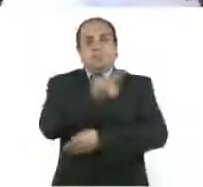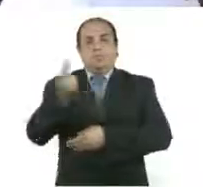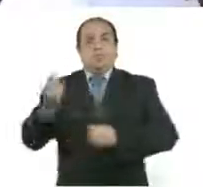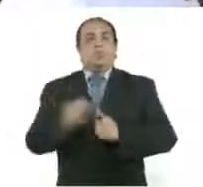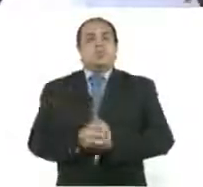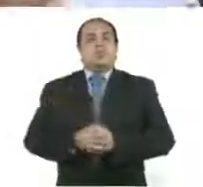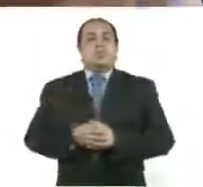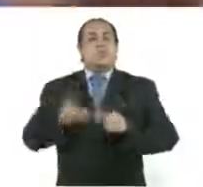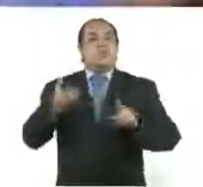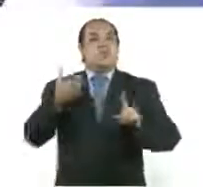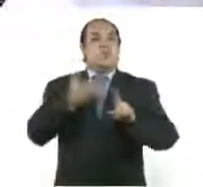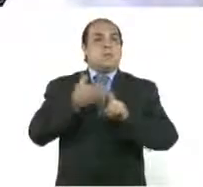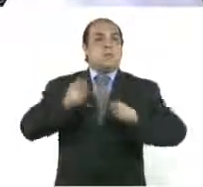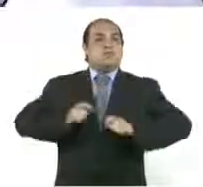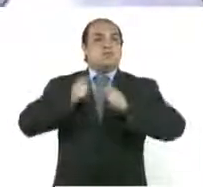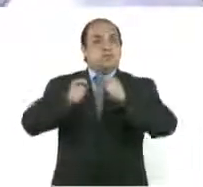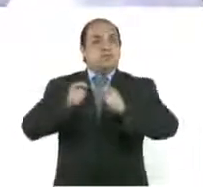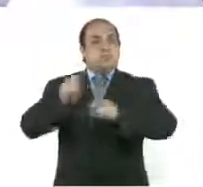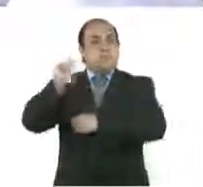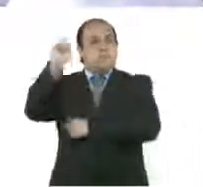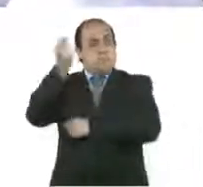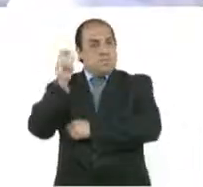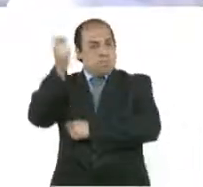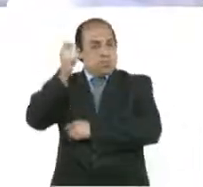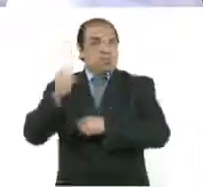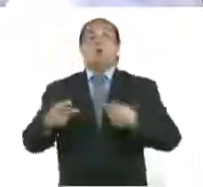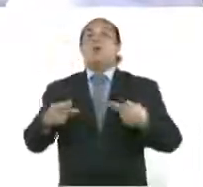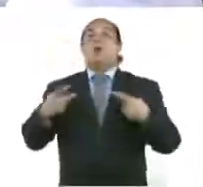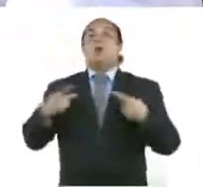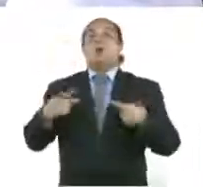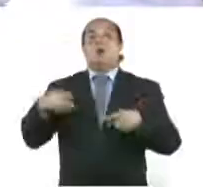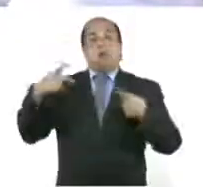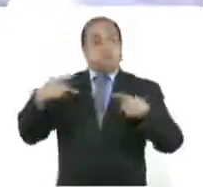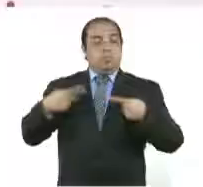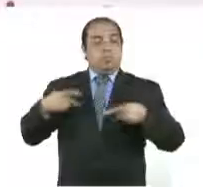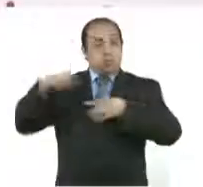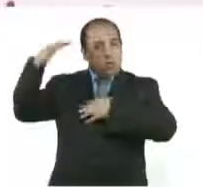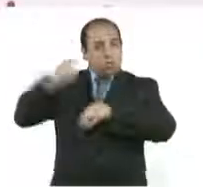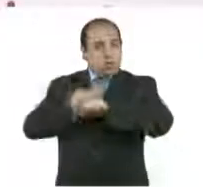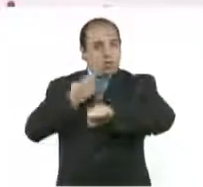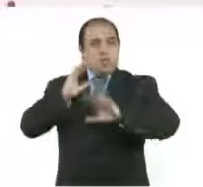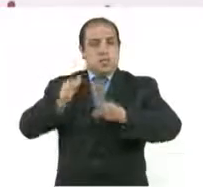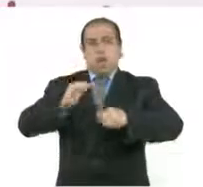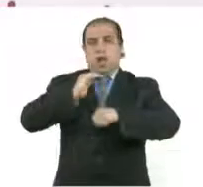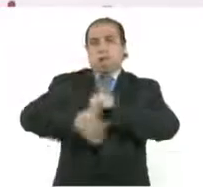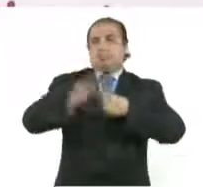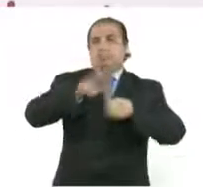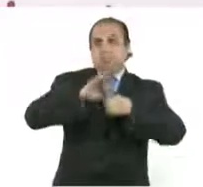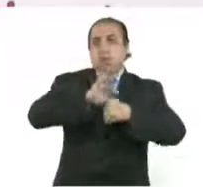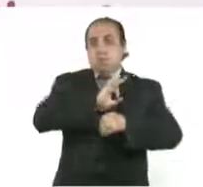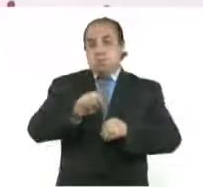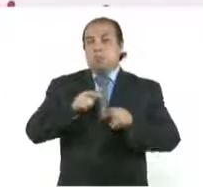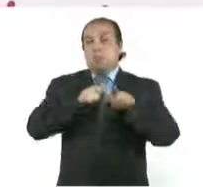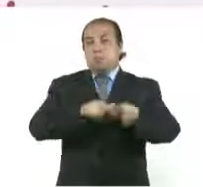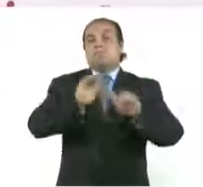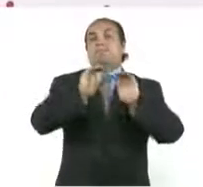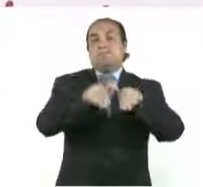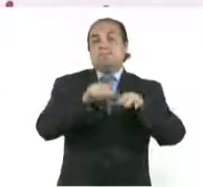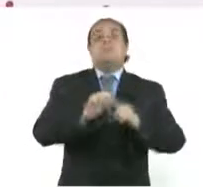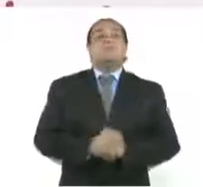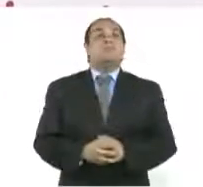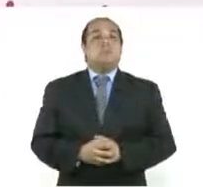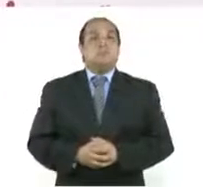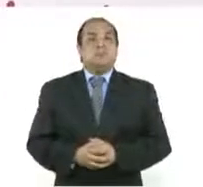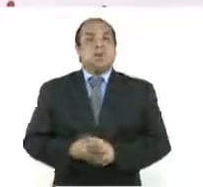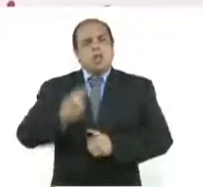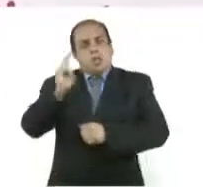para adultos mayores, una vez que concluyó la veda y podemos continuar con estos registros. Recordar que